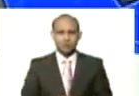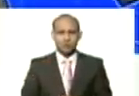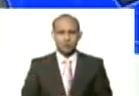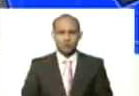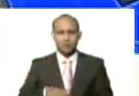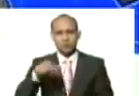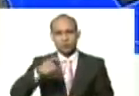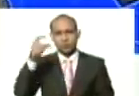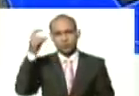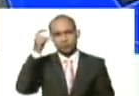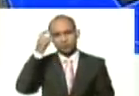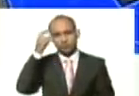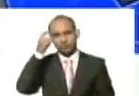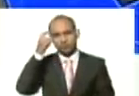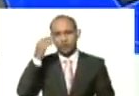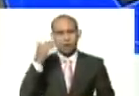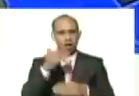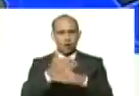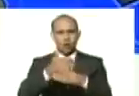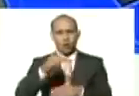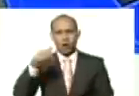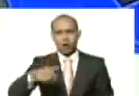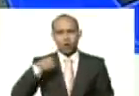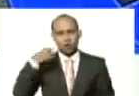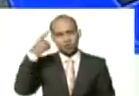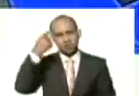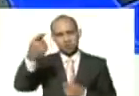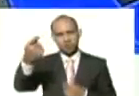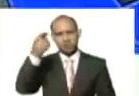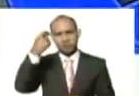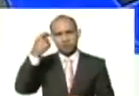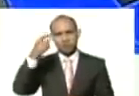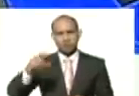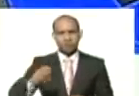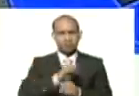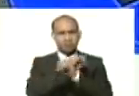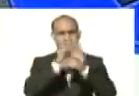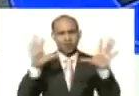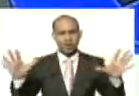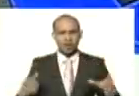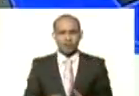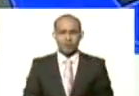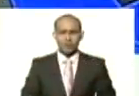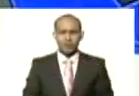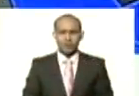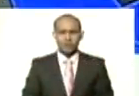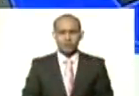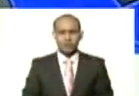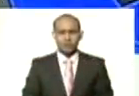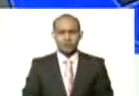Un día como hoy, lo recuerdo clarito, compañeros